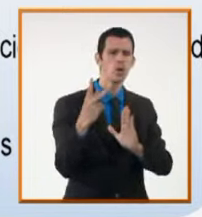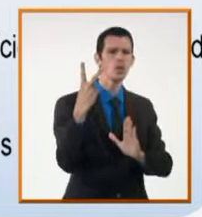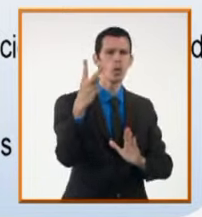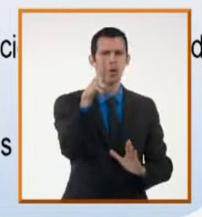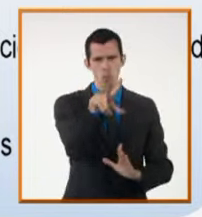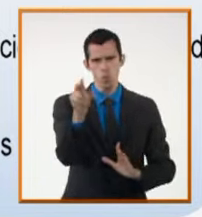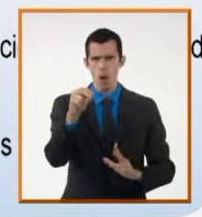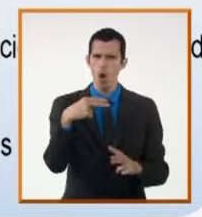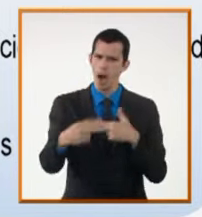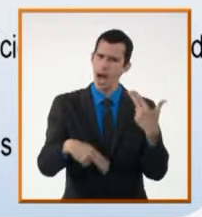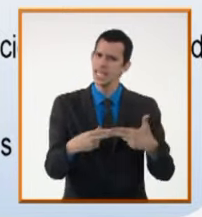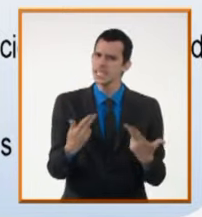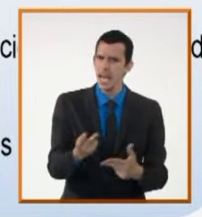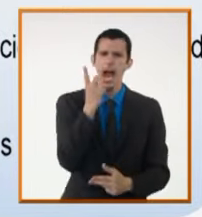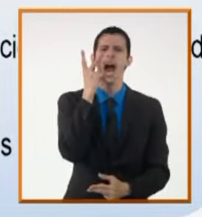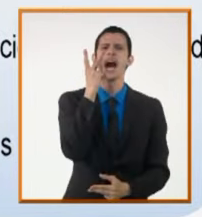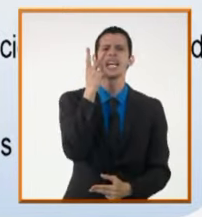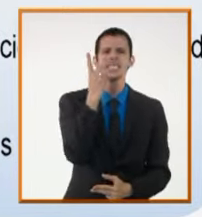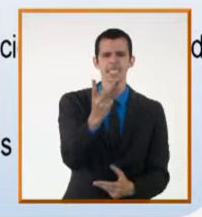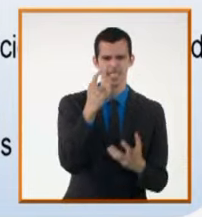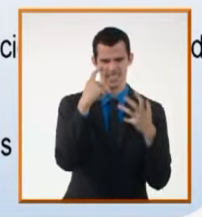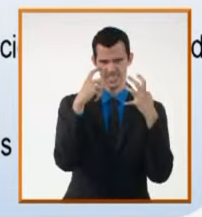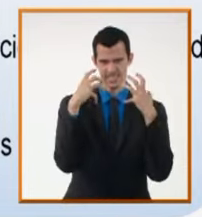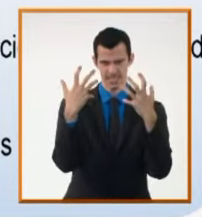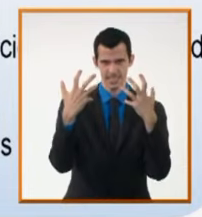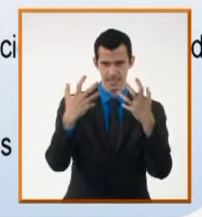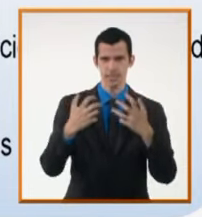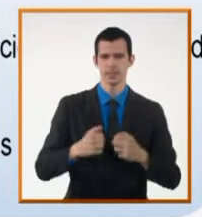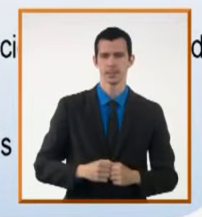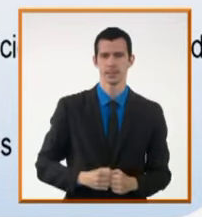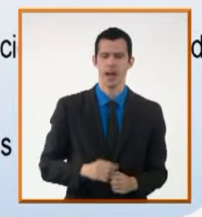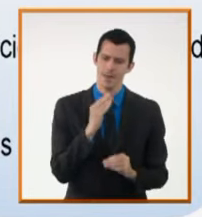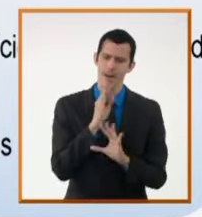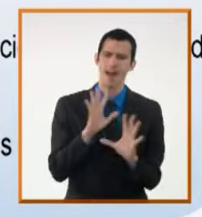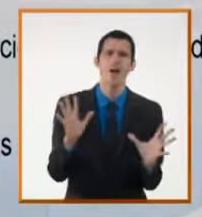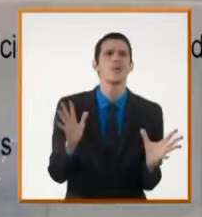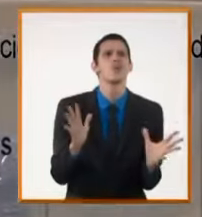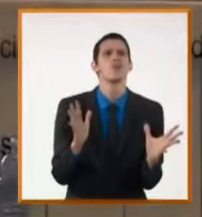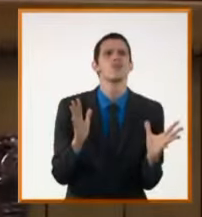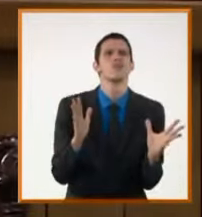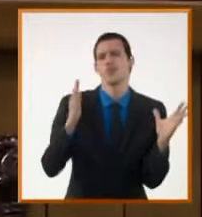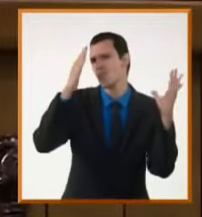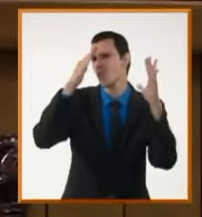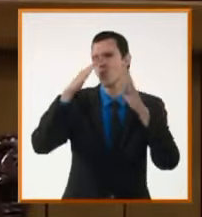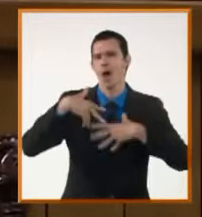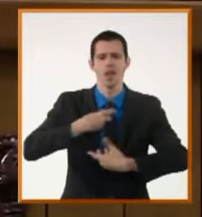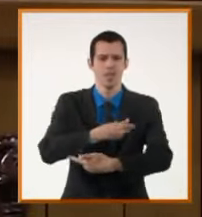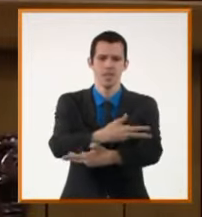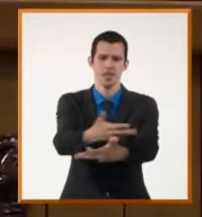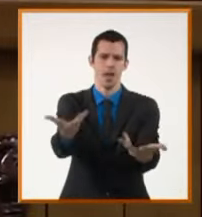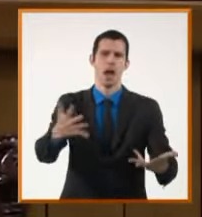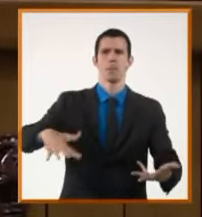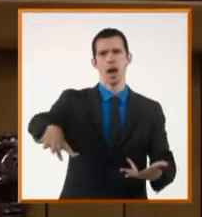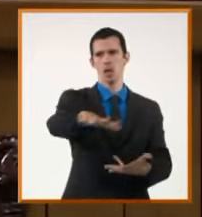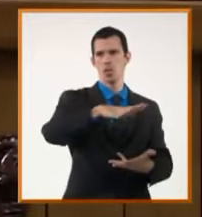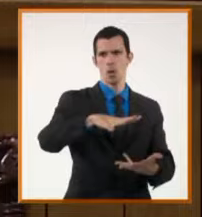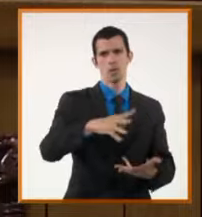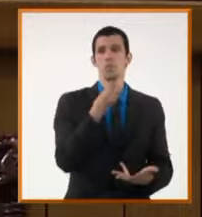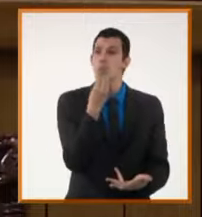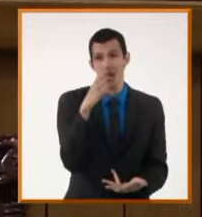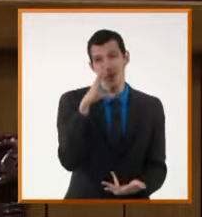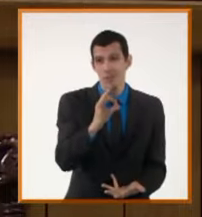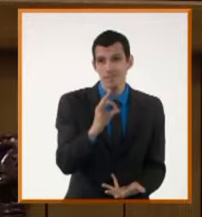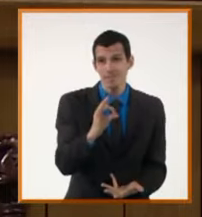atender esos dos sectores. Los recursos no dan para todo lo que quisiéramos. Quisiéramos subirle el salario a todos los médicos, no podemos hacerlo